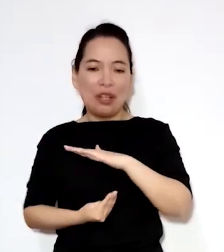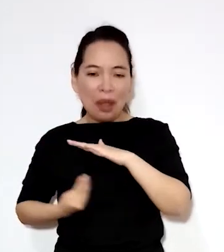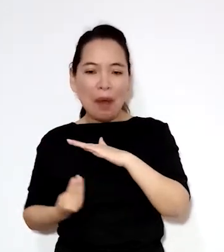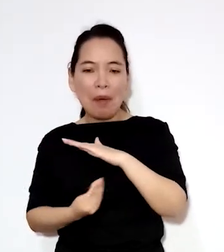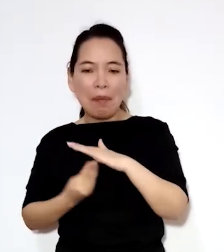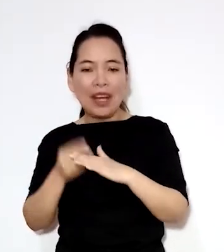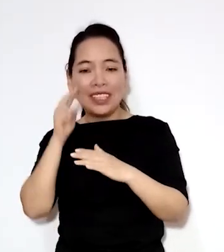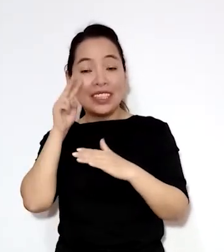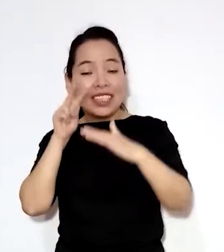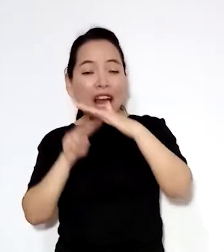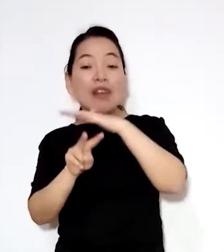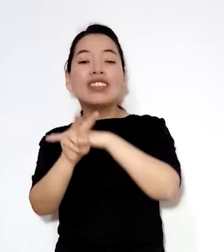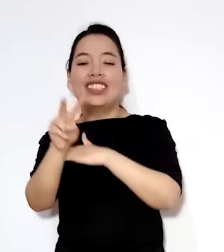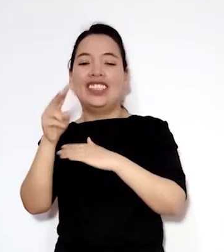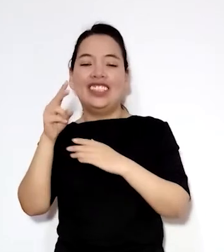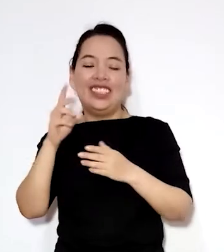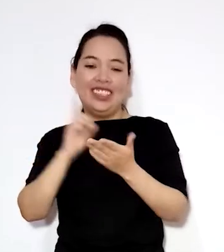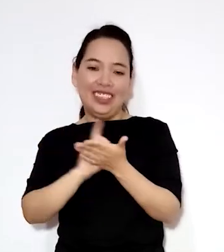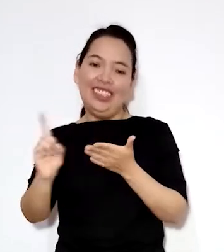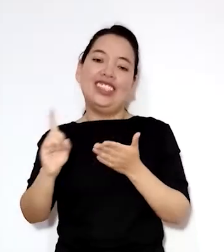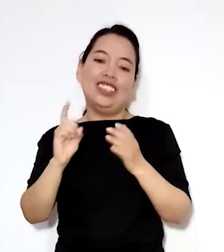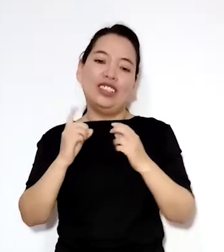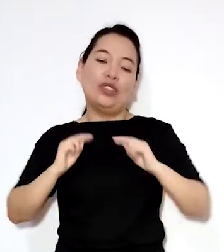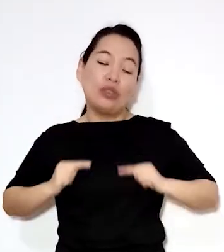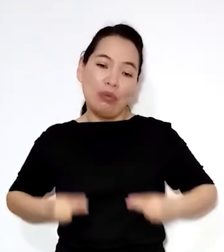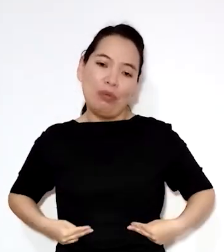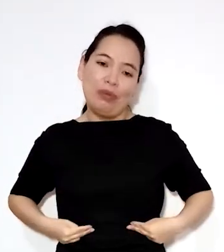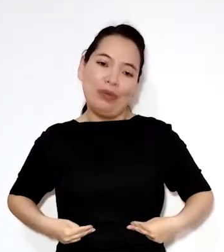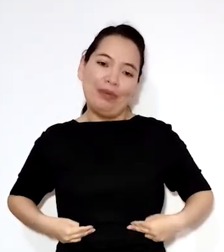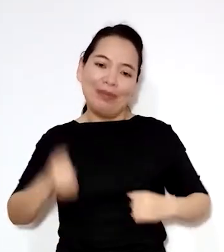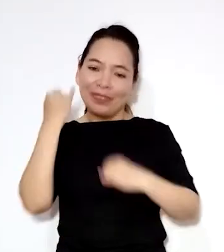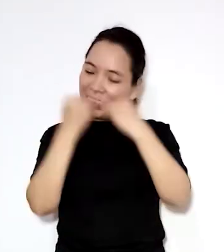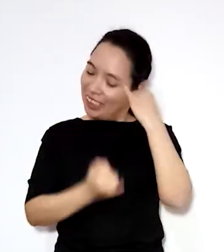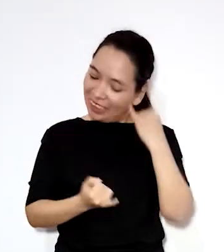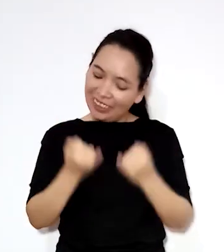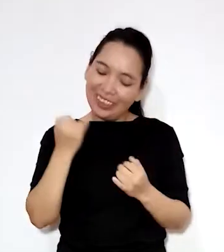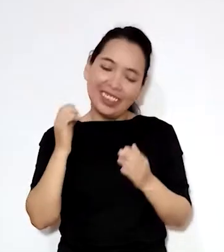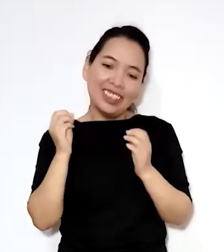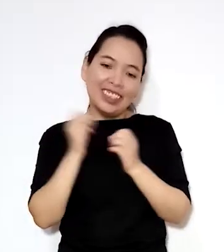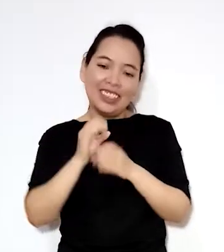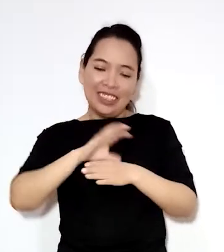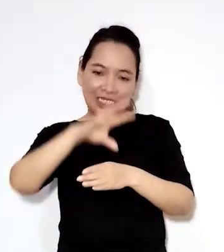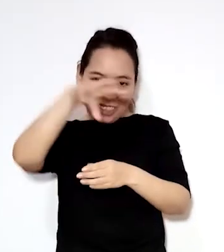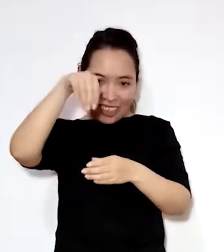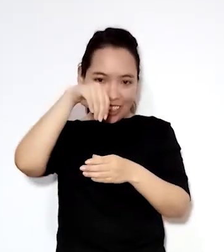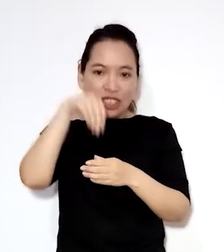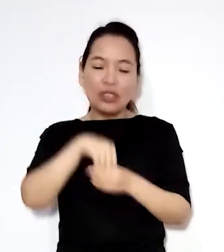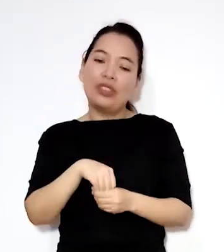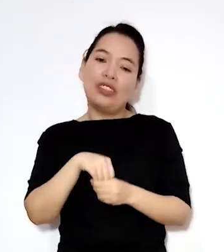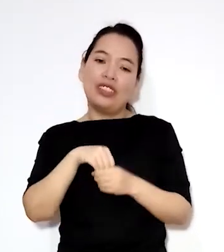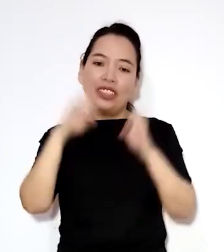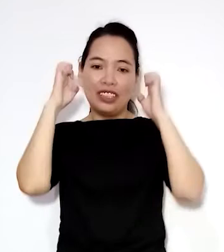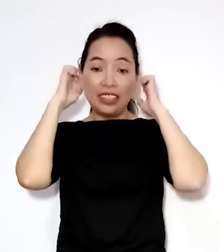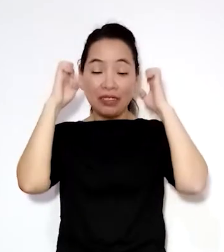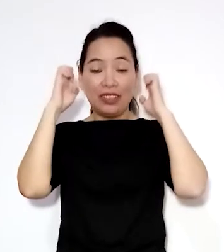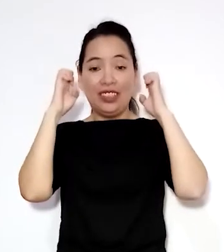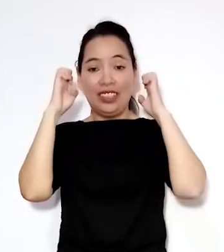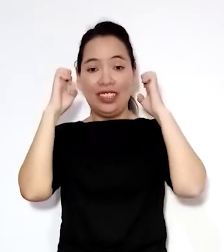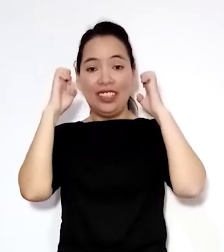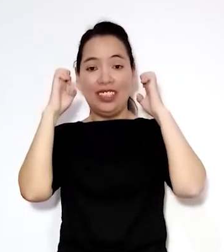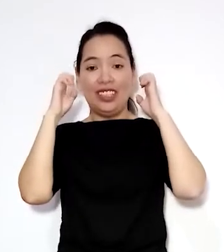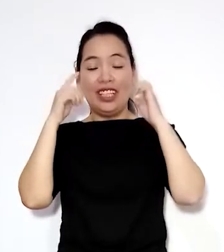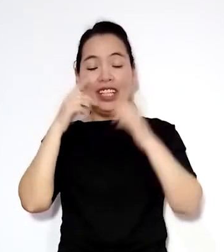discapacidad si no es desde la óptica de los derechos humanos. Porque al fin y al cabo la